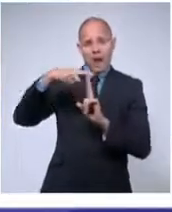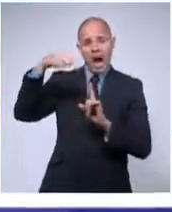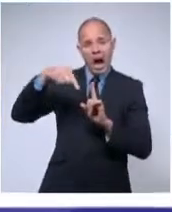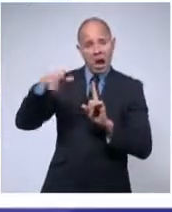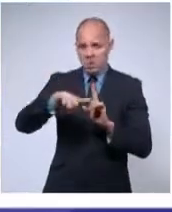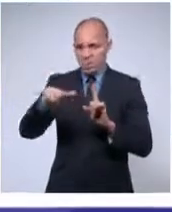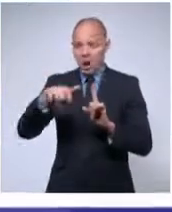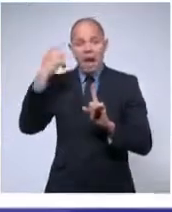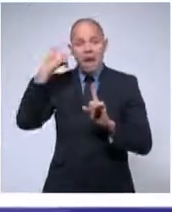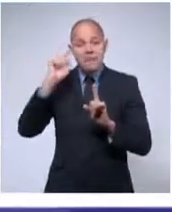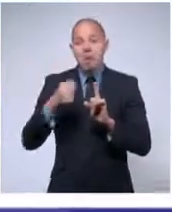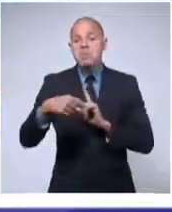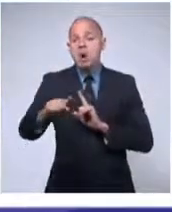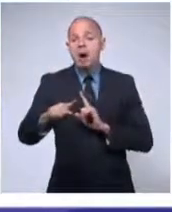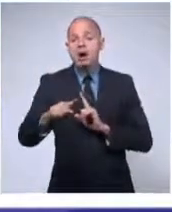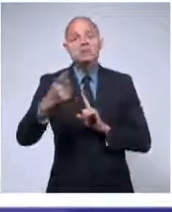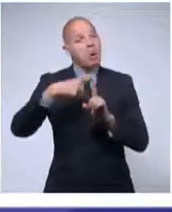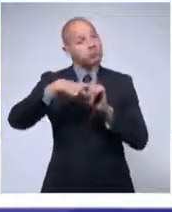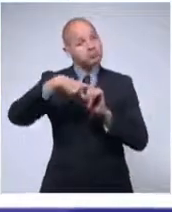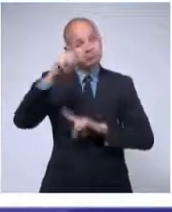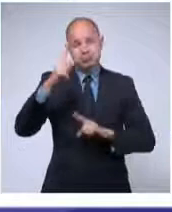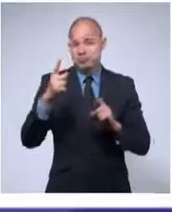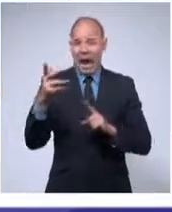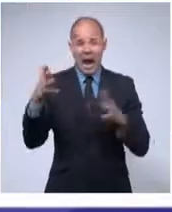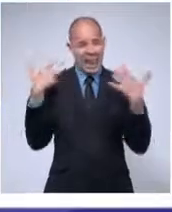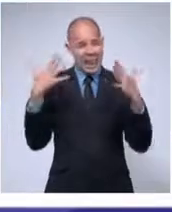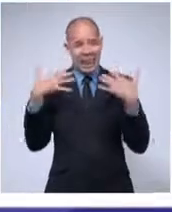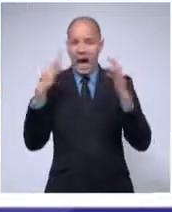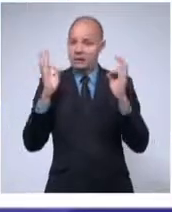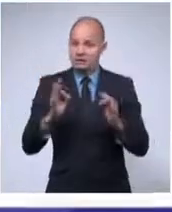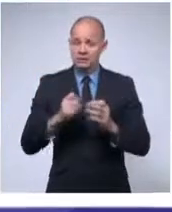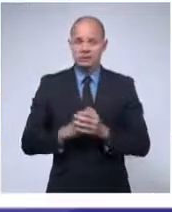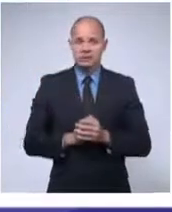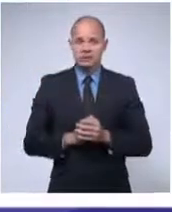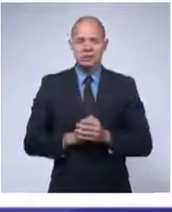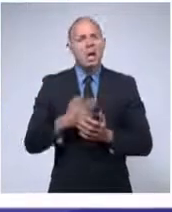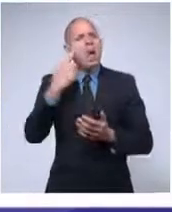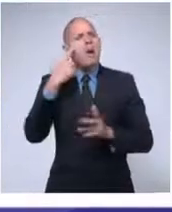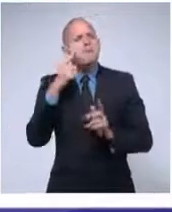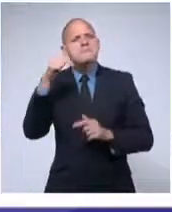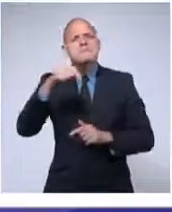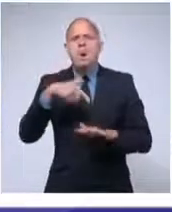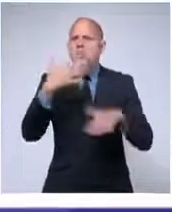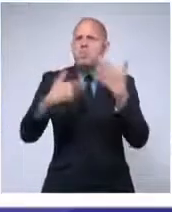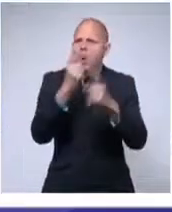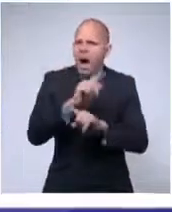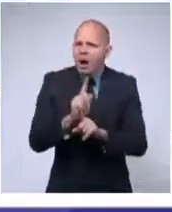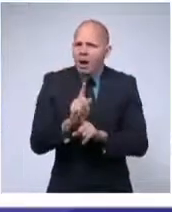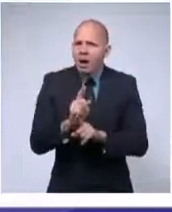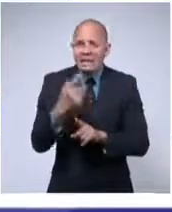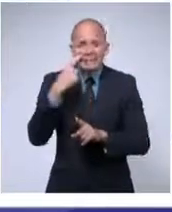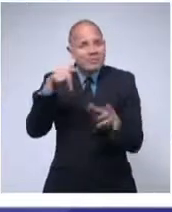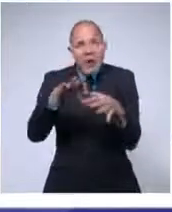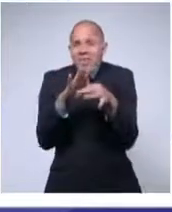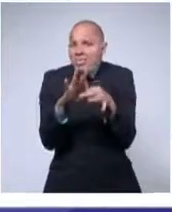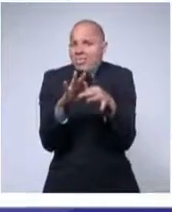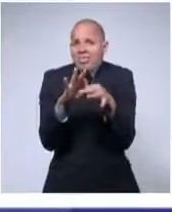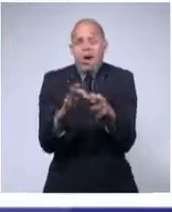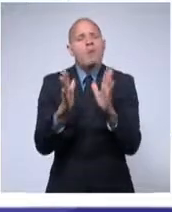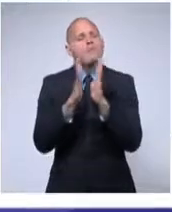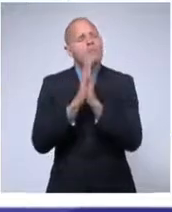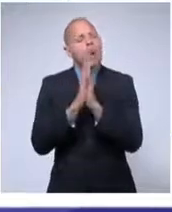de más de 3 grados en este siglo. ¿Acaso puede seguir negándose que nos enfrentamos a una dramática emergencia? Por ello, yo hago un llamamiento a